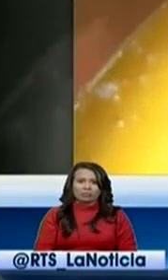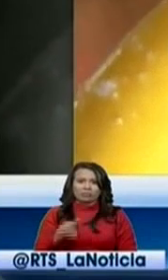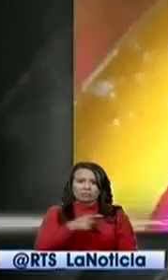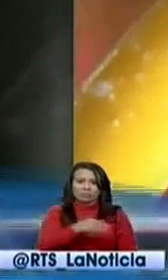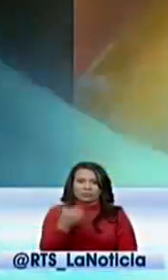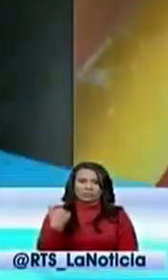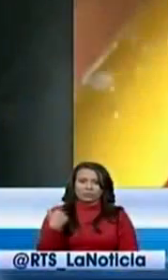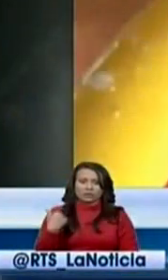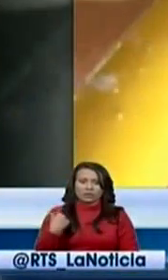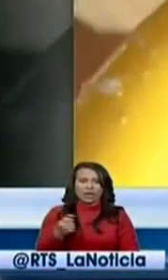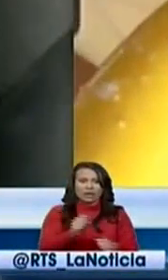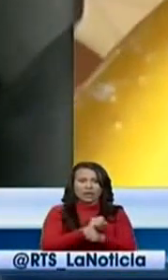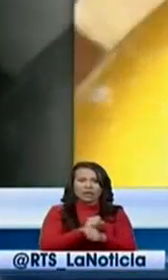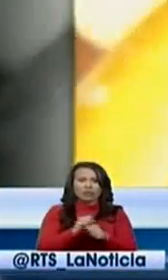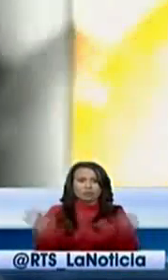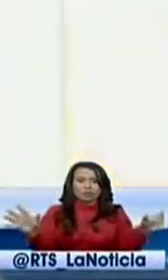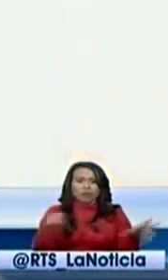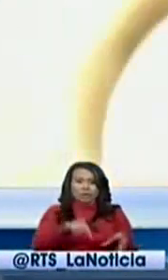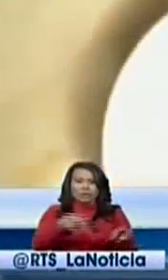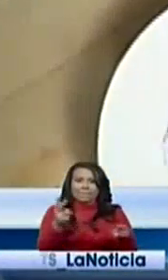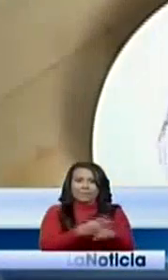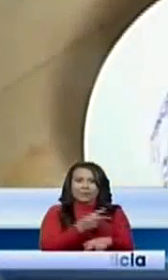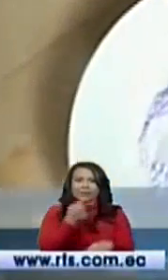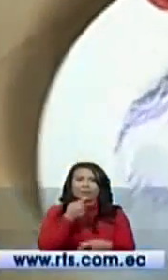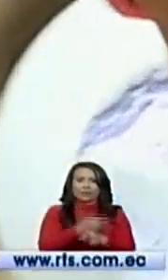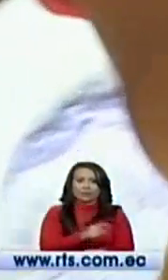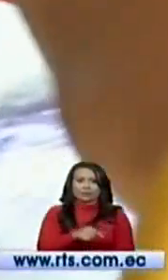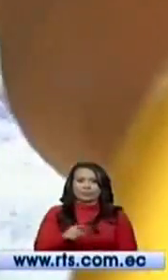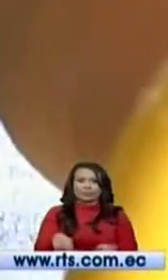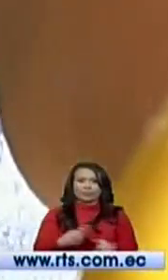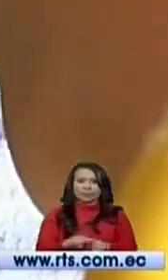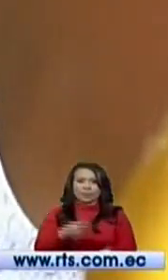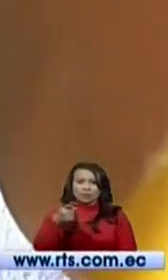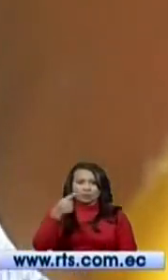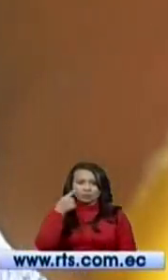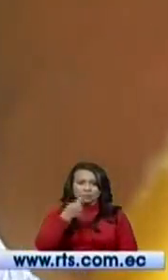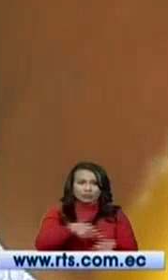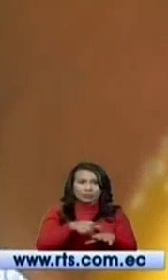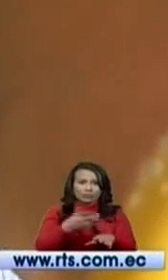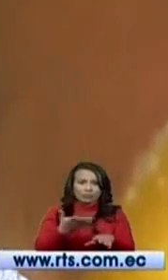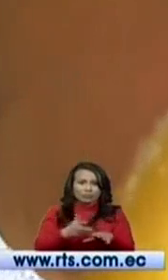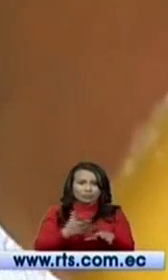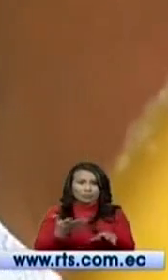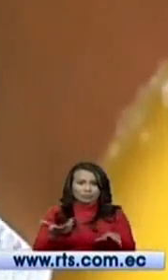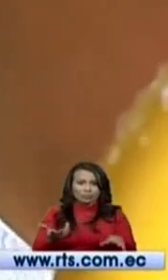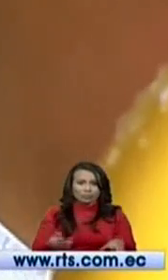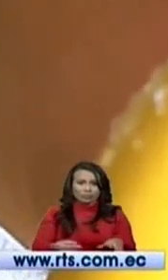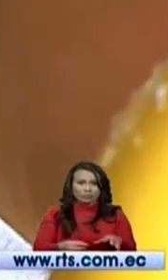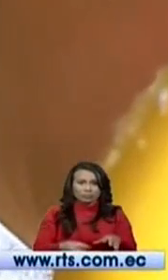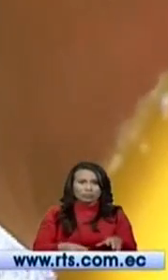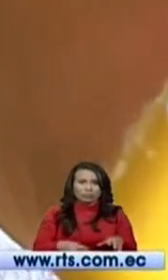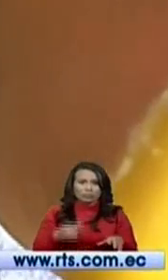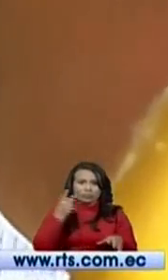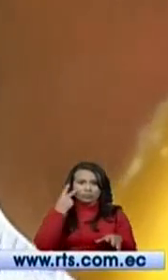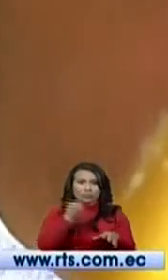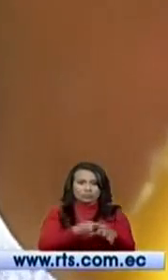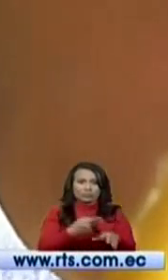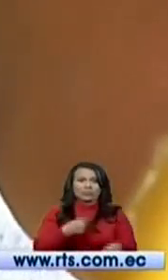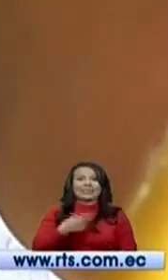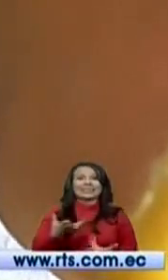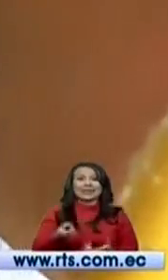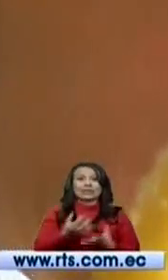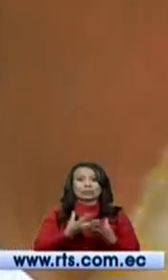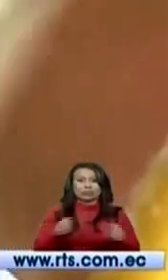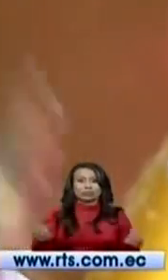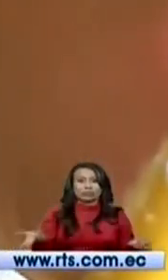de fuente de ignición, que es muy peligroso. En caso que su análisis determine alguna fuga, no intente solucionarlo.